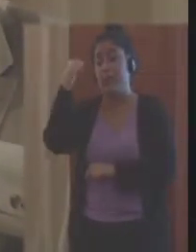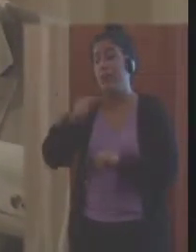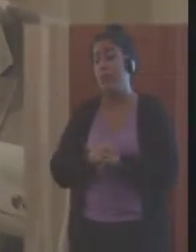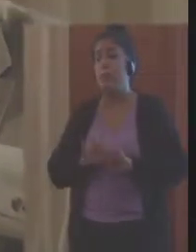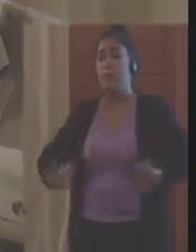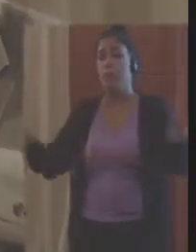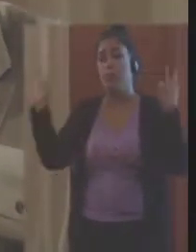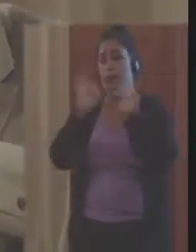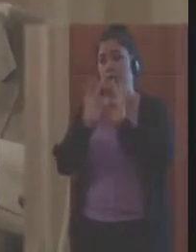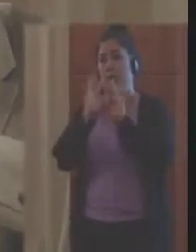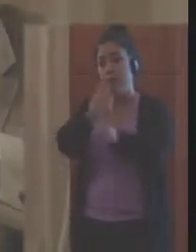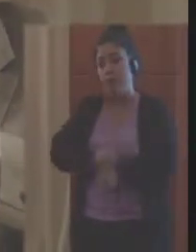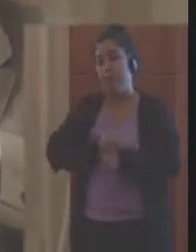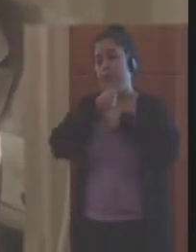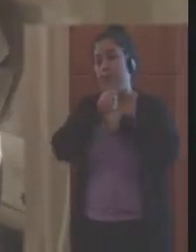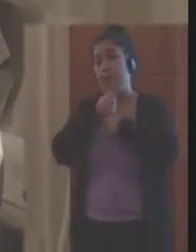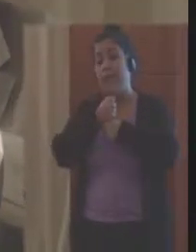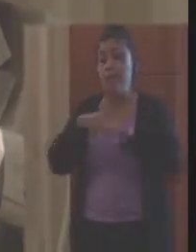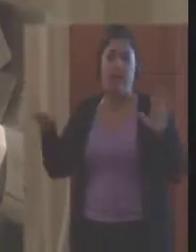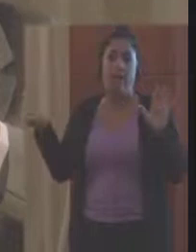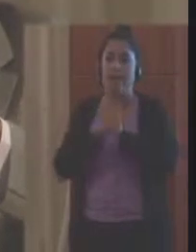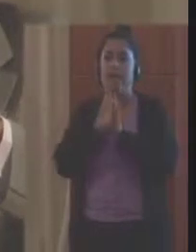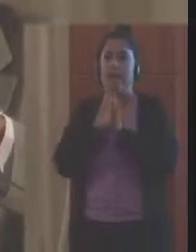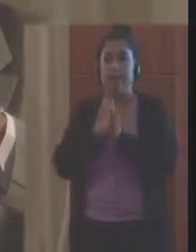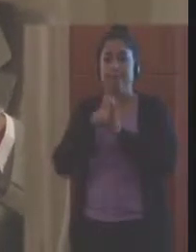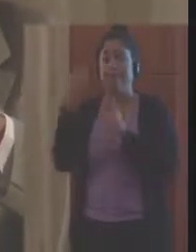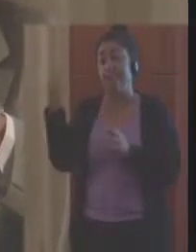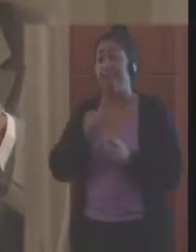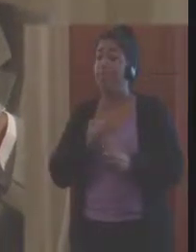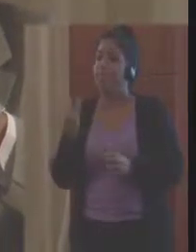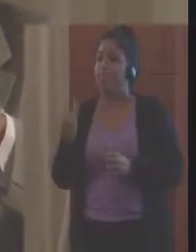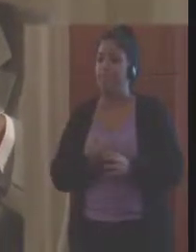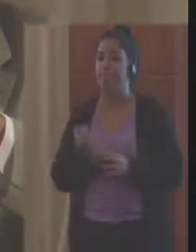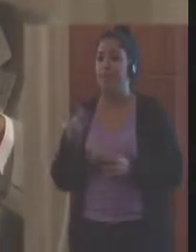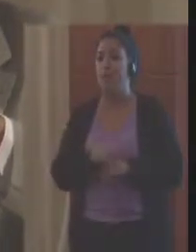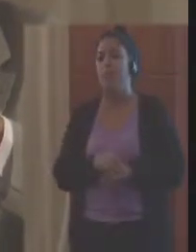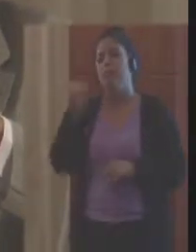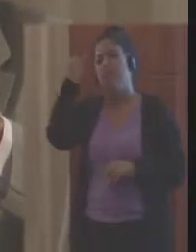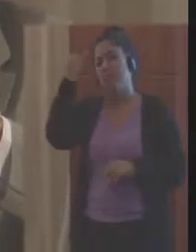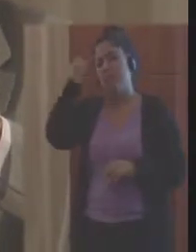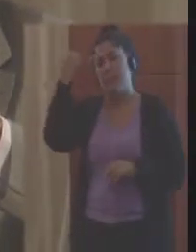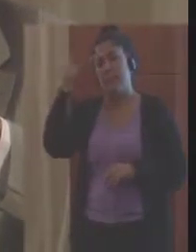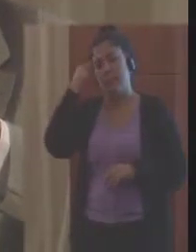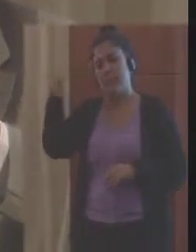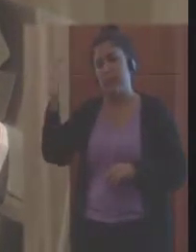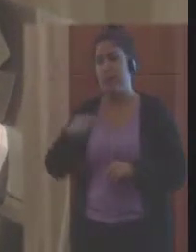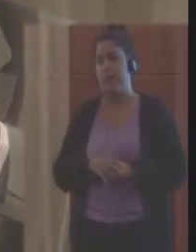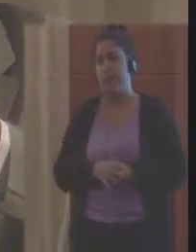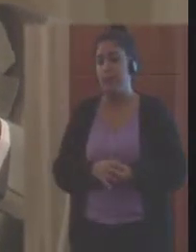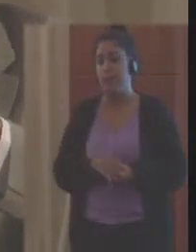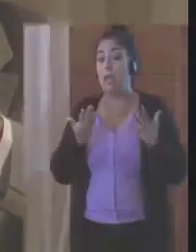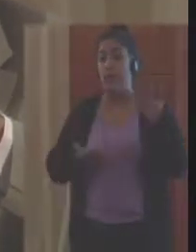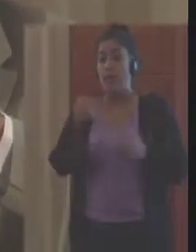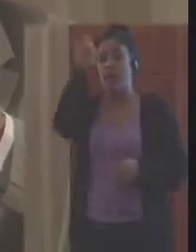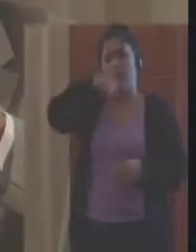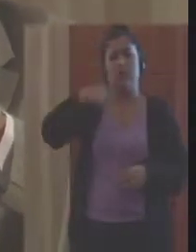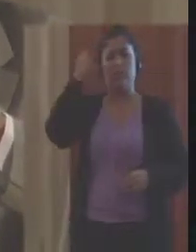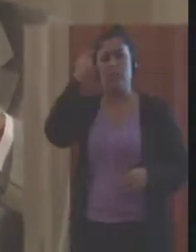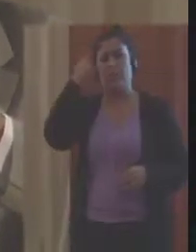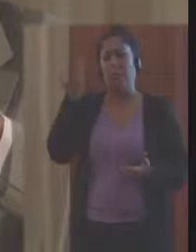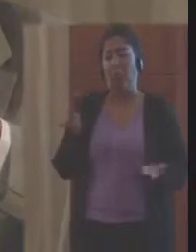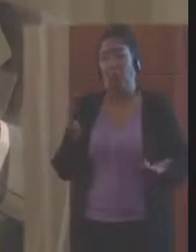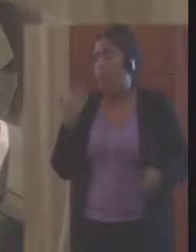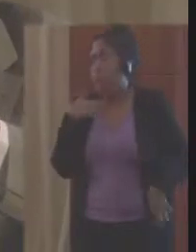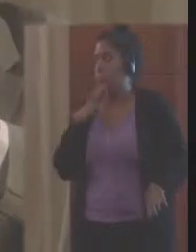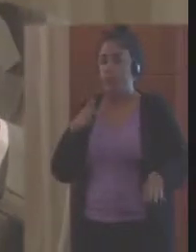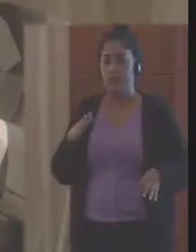debe ser garantizado. O sea, daría la impresión de que la ciudadanía todavía no percibe